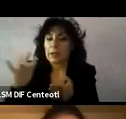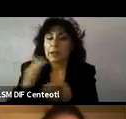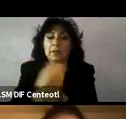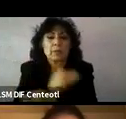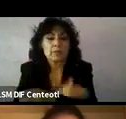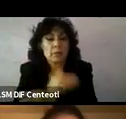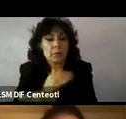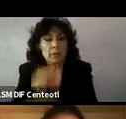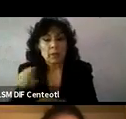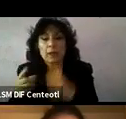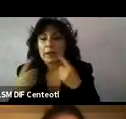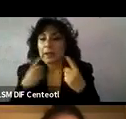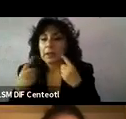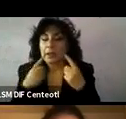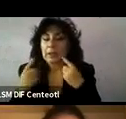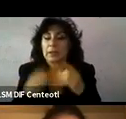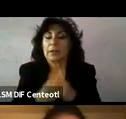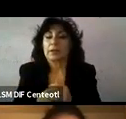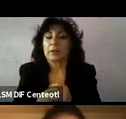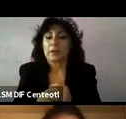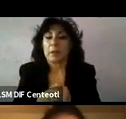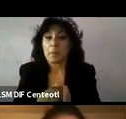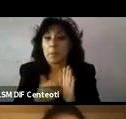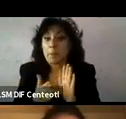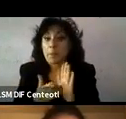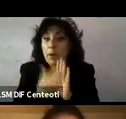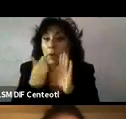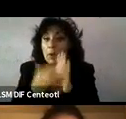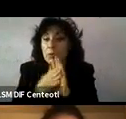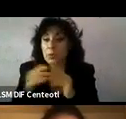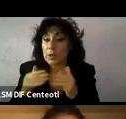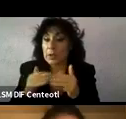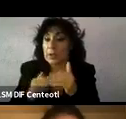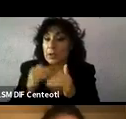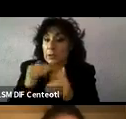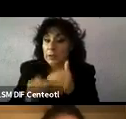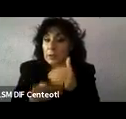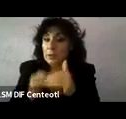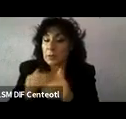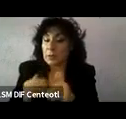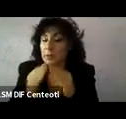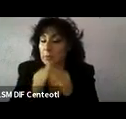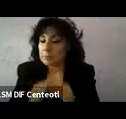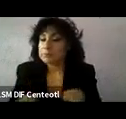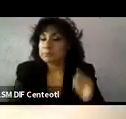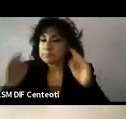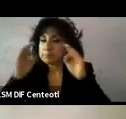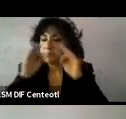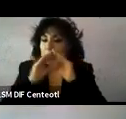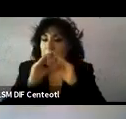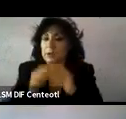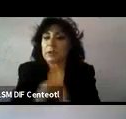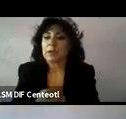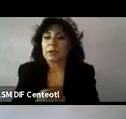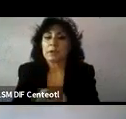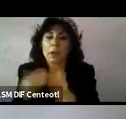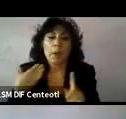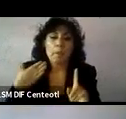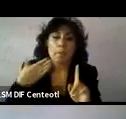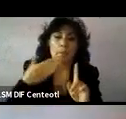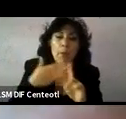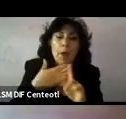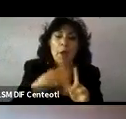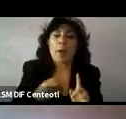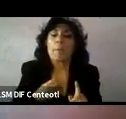este diálogo y a construir abiertamente estos procesos significativos que están destinados al bienestar colectivo de la